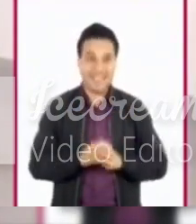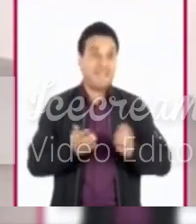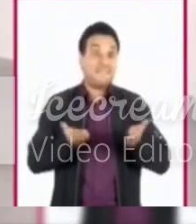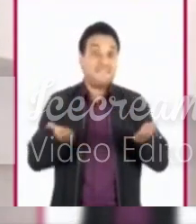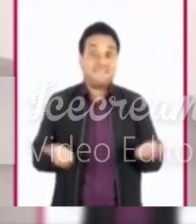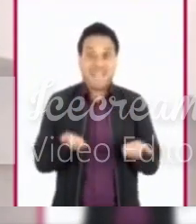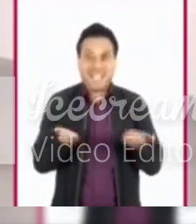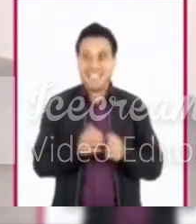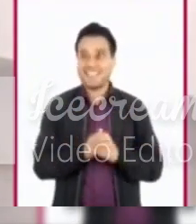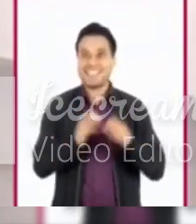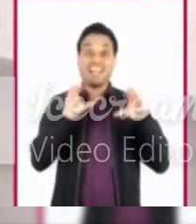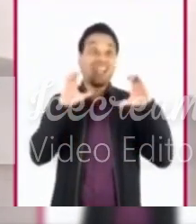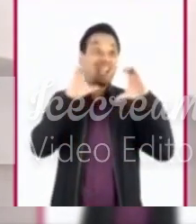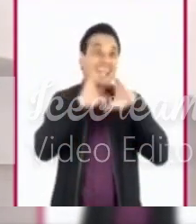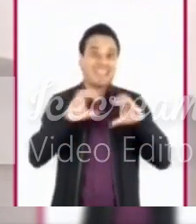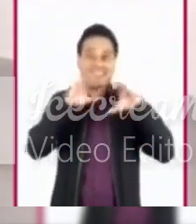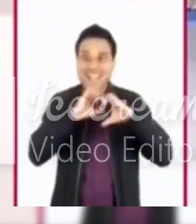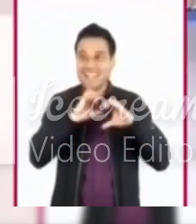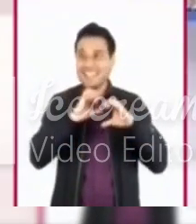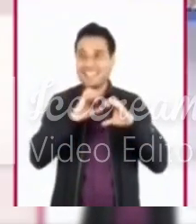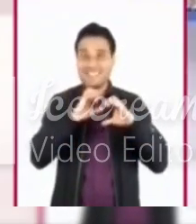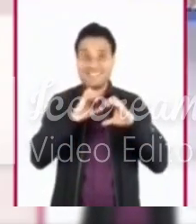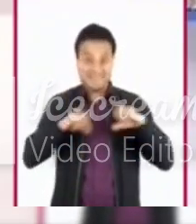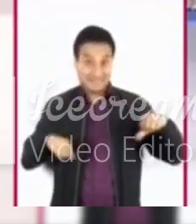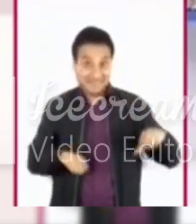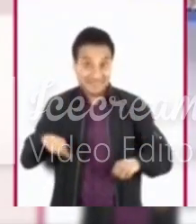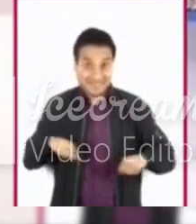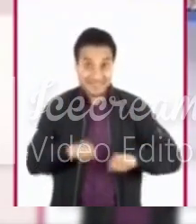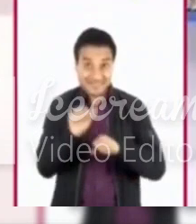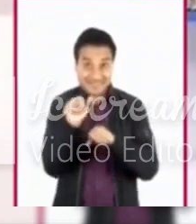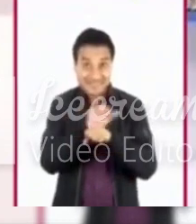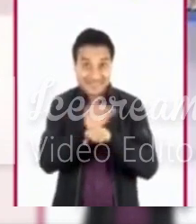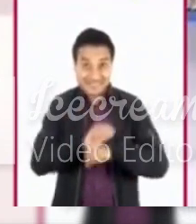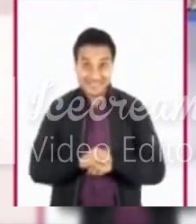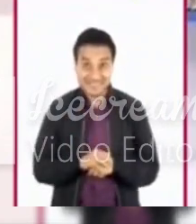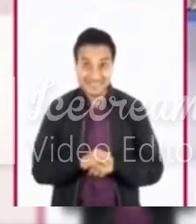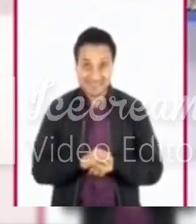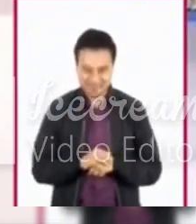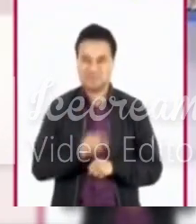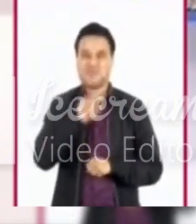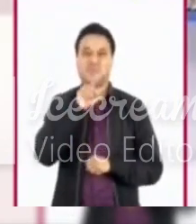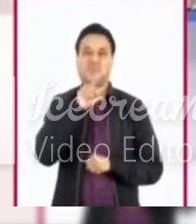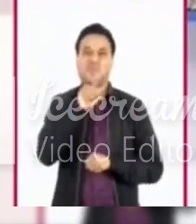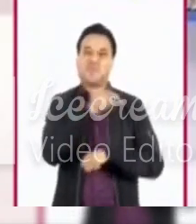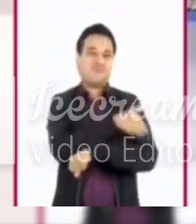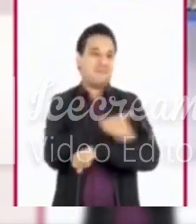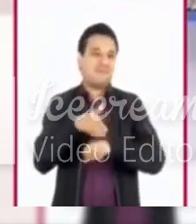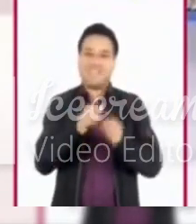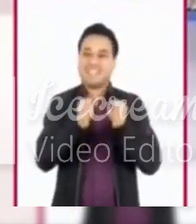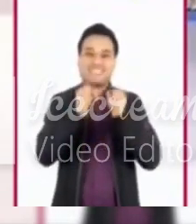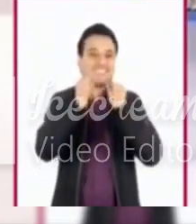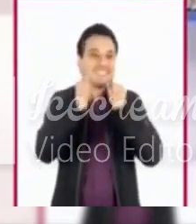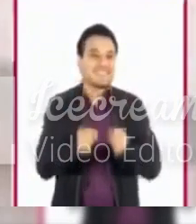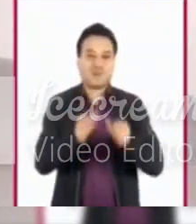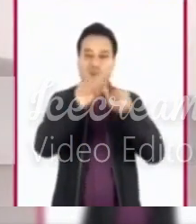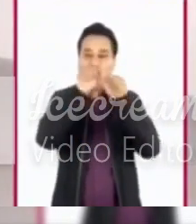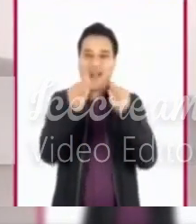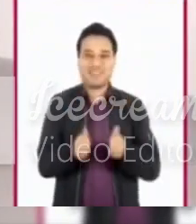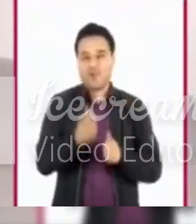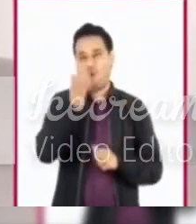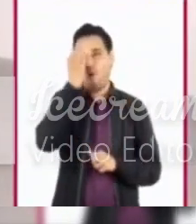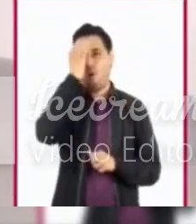¿Bailar, cantar o actuar? Seguramente ustedes y su familia han estado en contacto con las artes en muchas